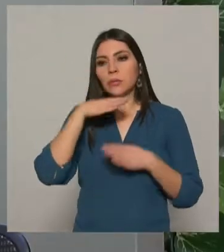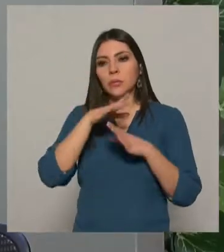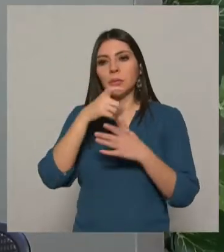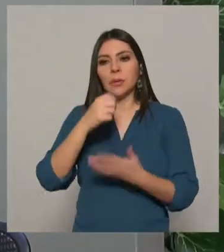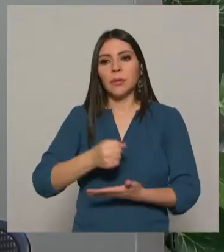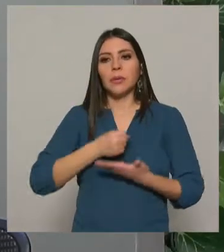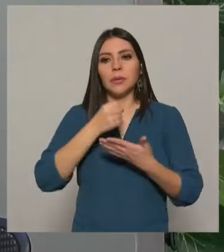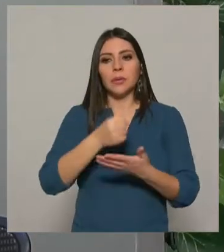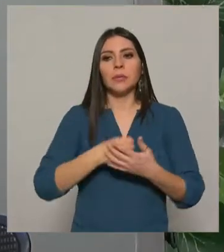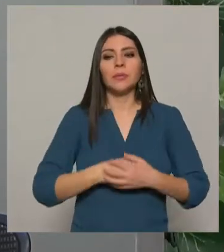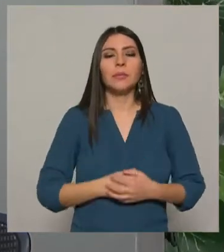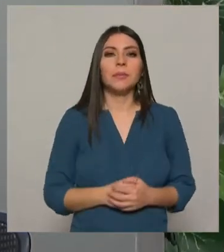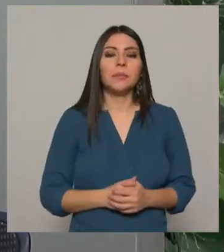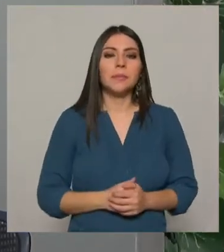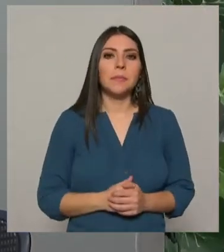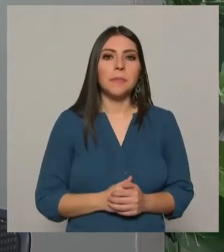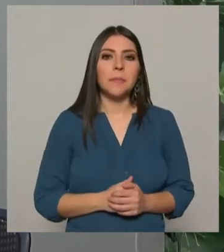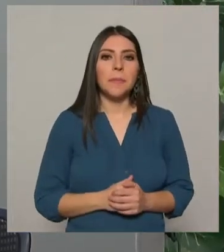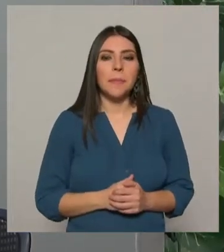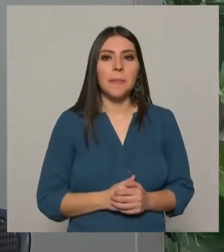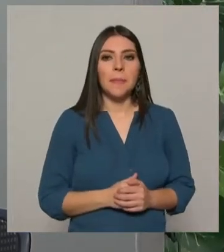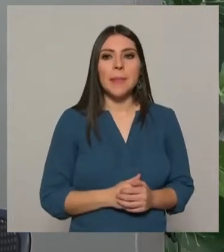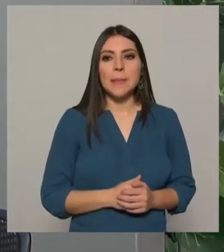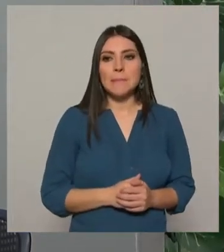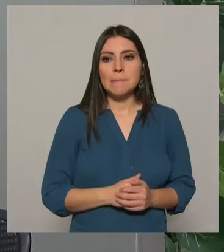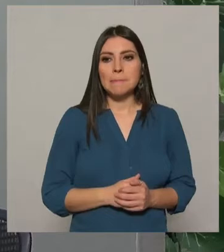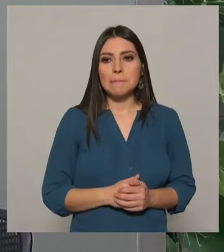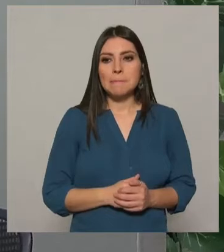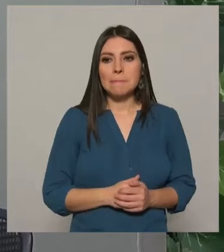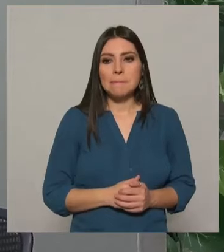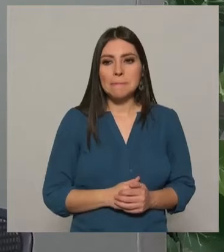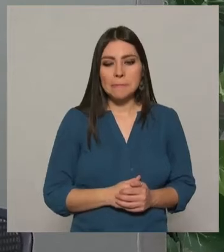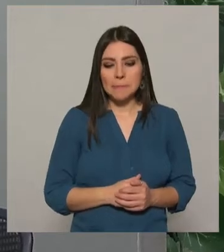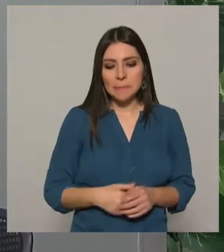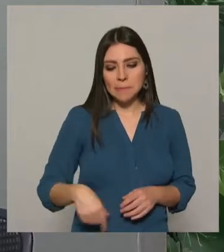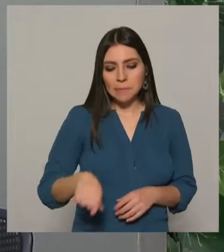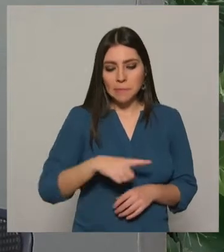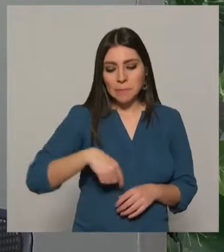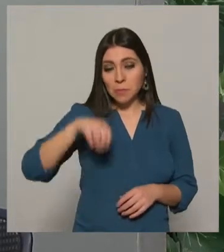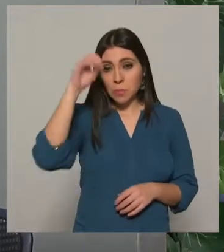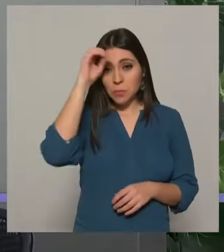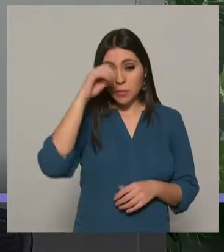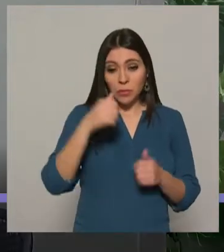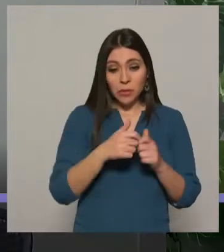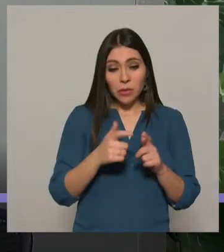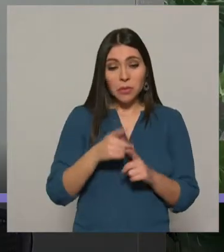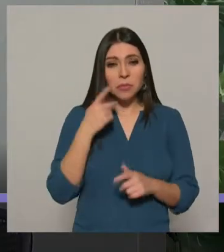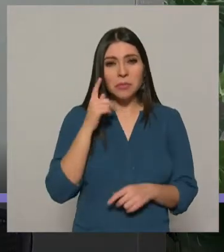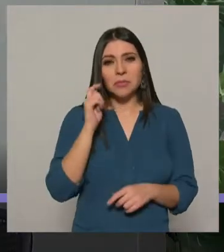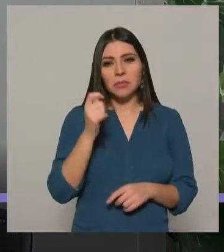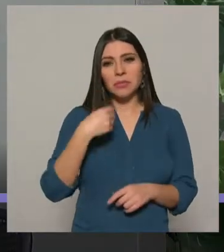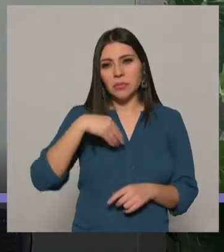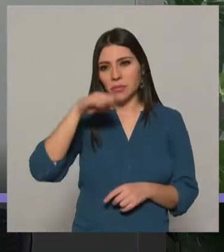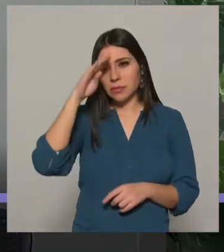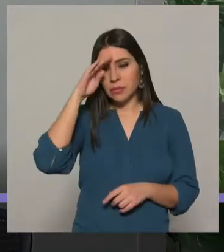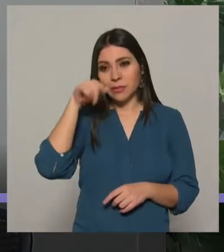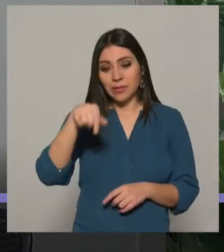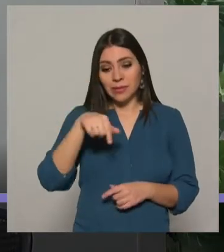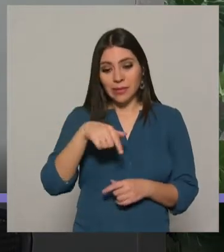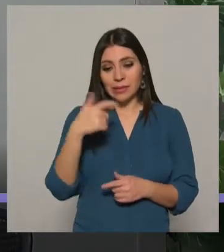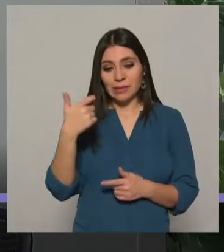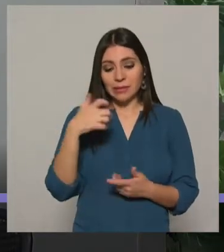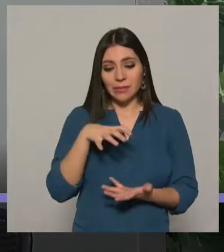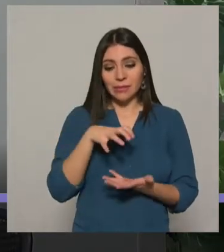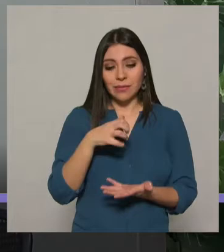Mariana, mucho más allá del posicionamiento que pudiera haber como fracción parlamentaria, me parece que el tema del presupuesto es un tema trascendental para la Ciudad de